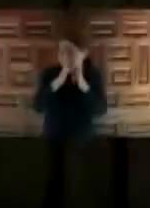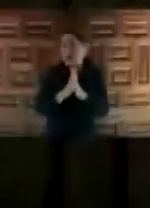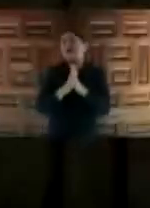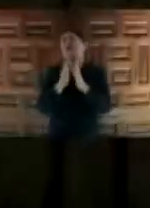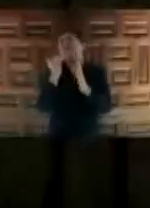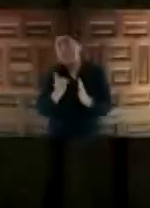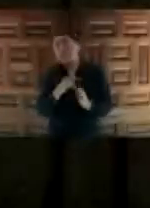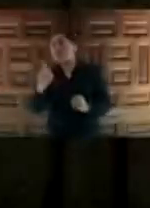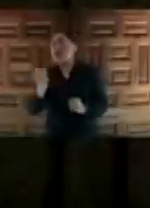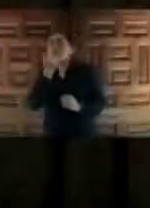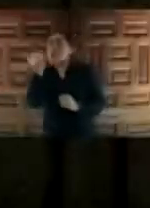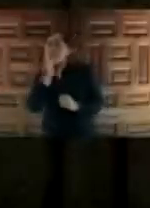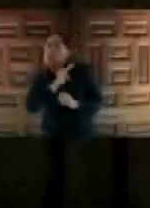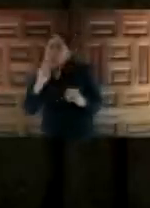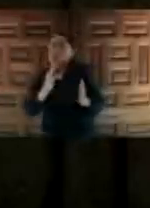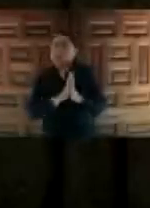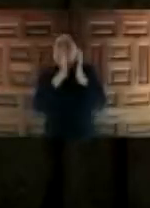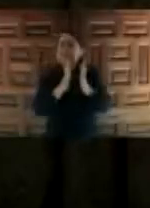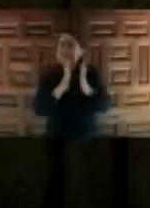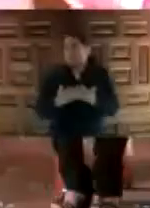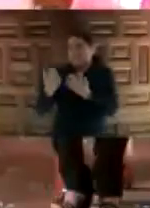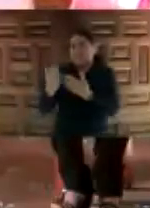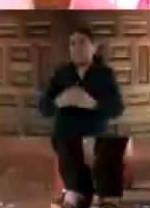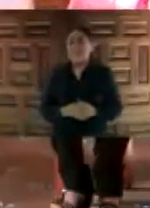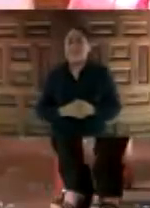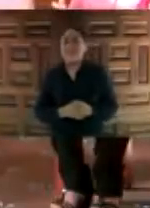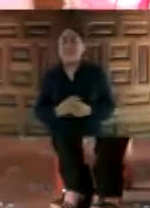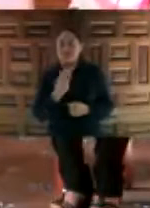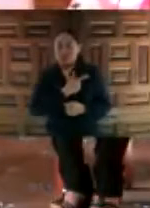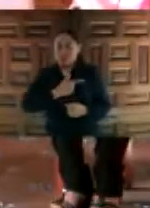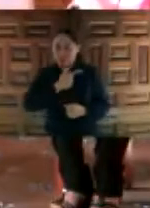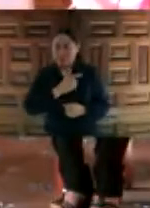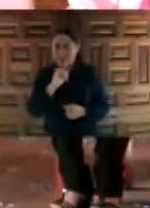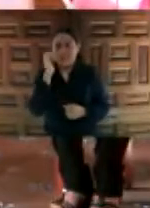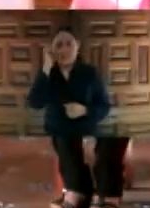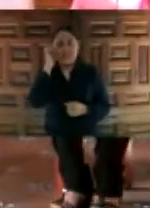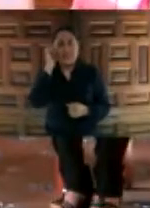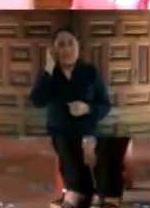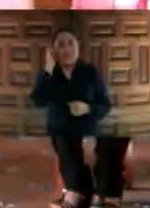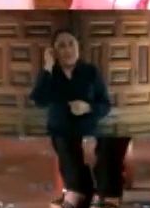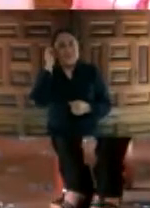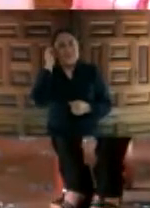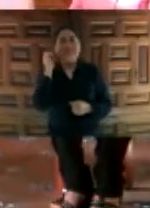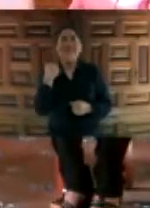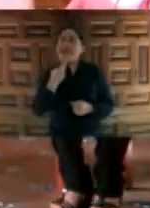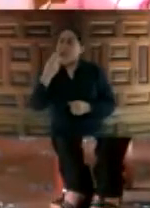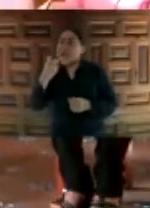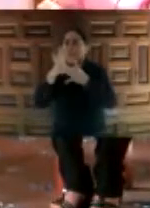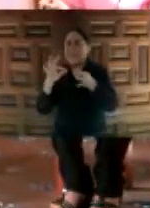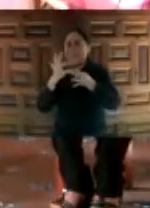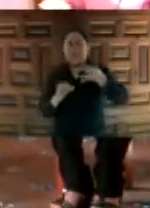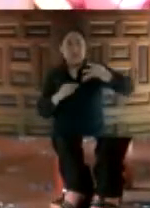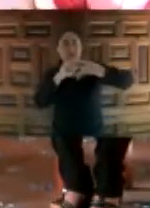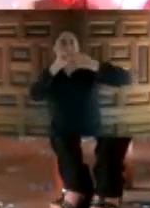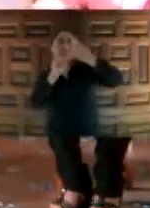universitarios? Adelante, doctor Melito. Con todo gusto. Cuando mencioné las cuatro dimensiones que